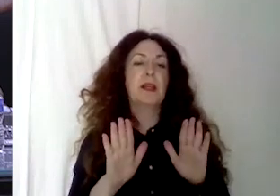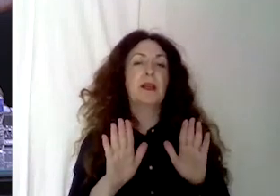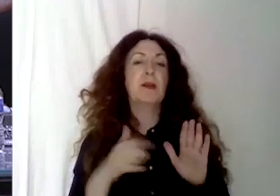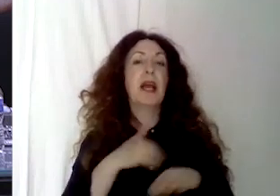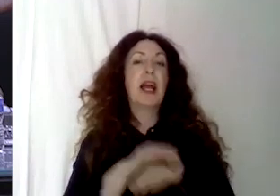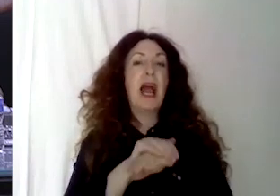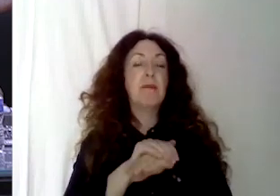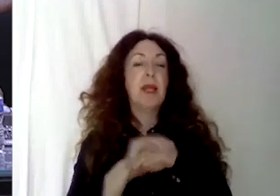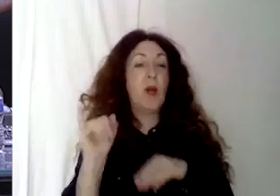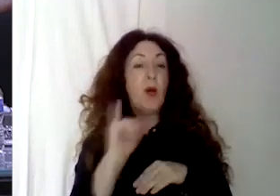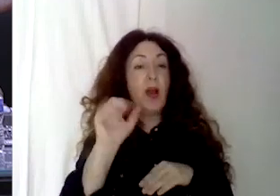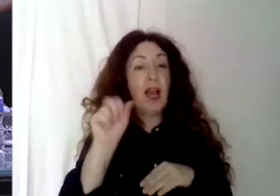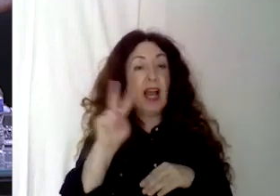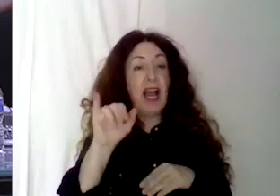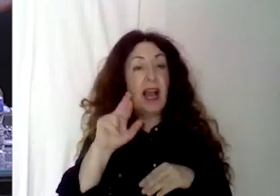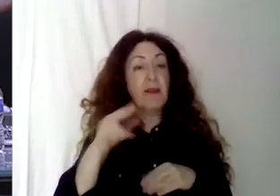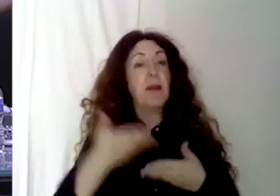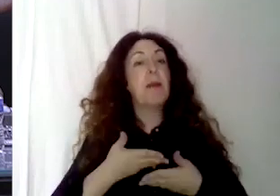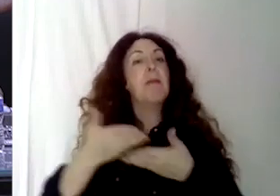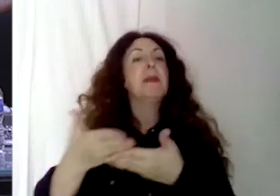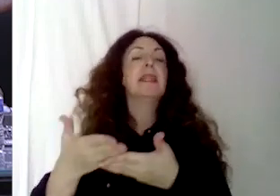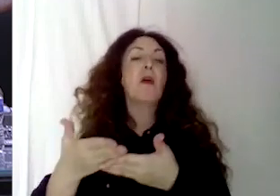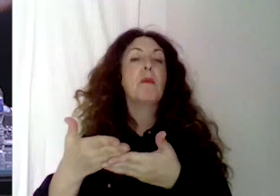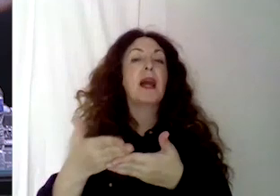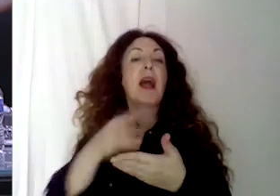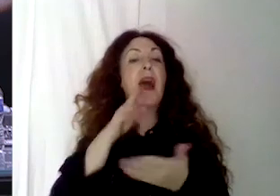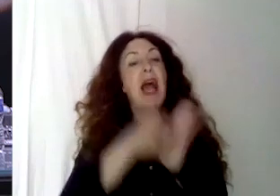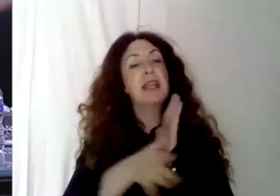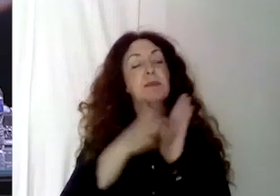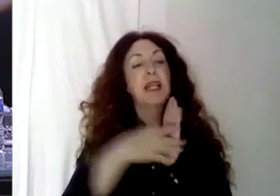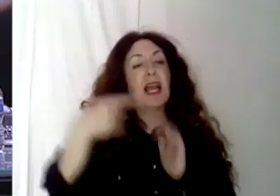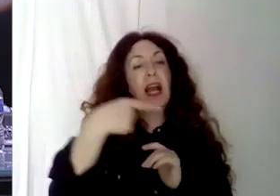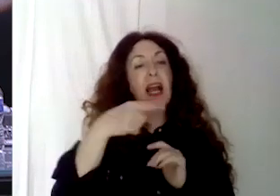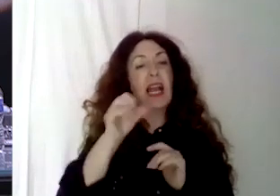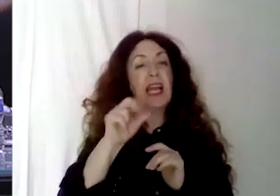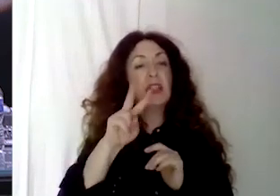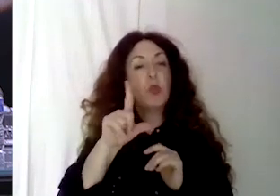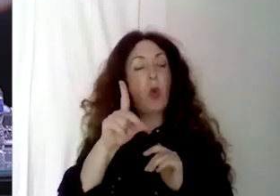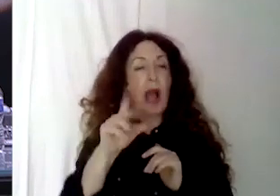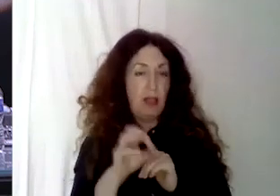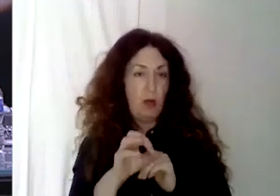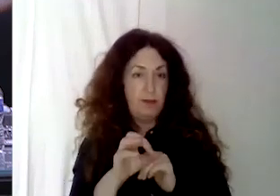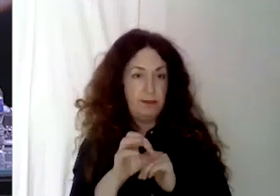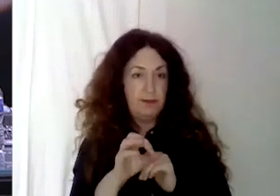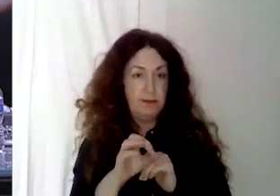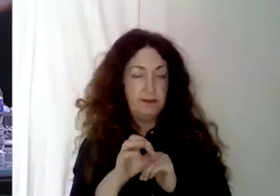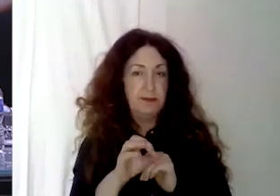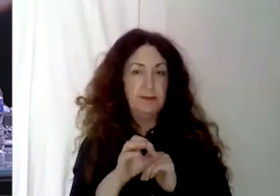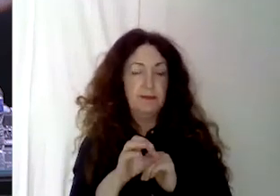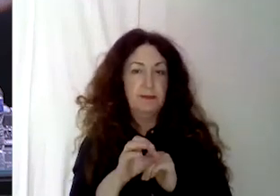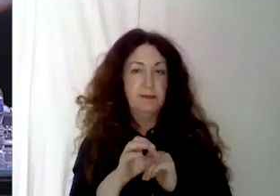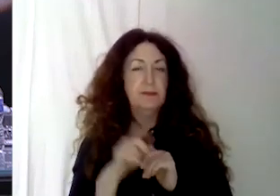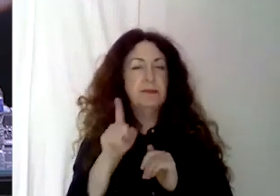amigo Javier me ha invitado a que hable de Gesualdo, lo voy a hacer. Y voy a hacer porque Gesualdo, es curioso,